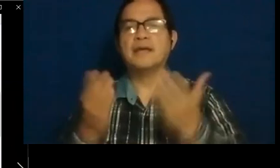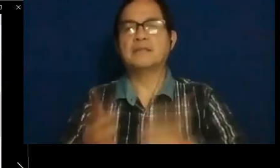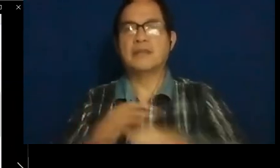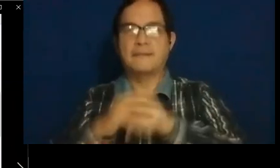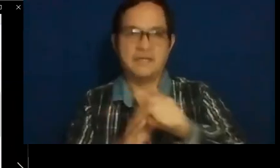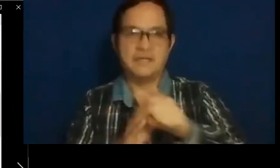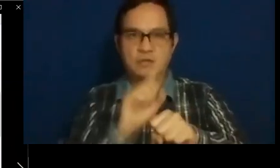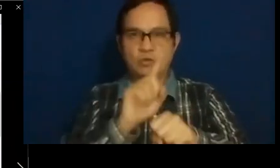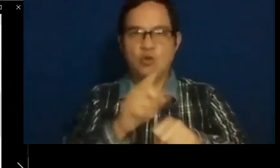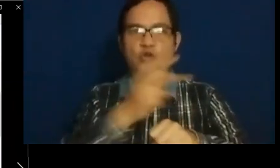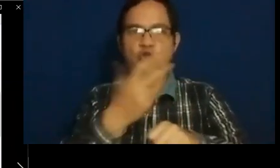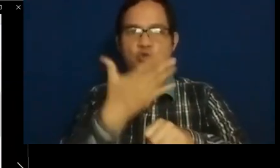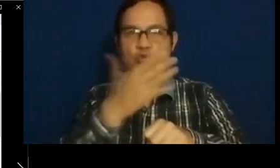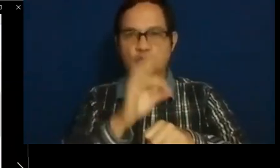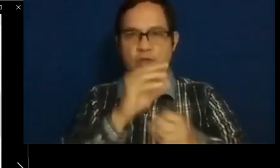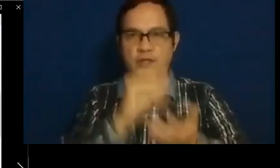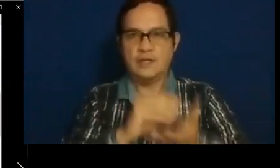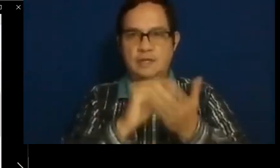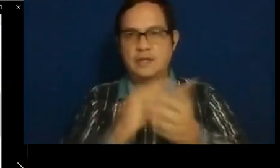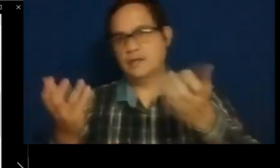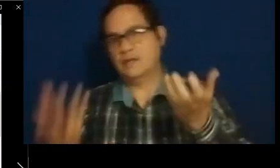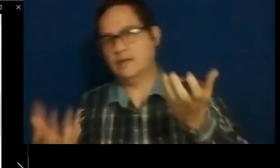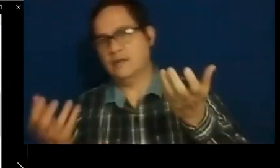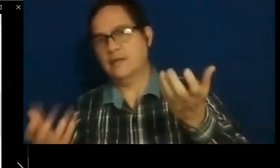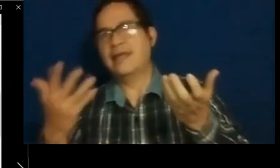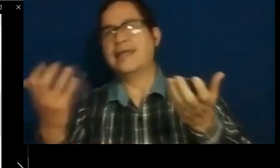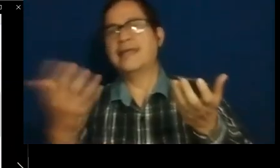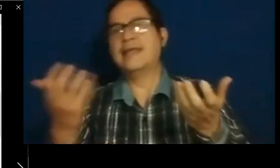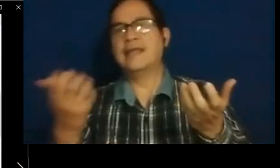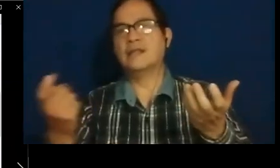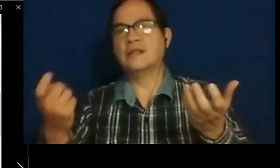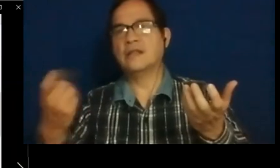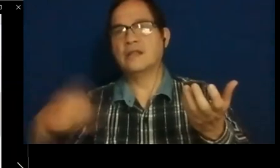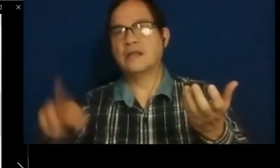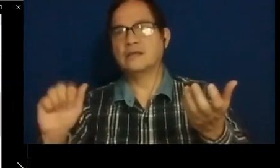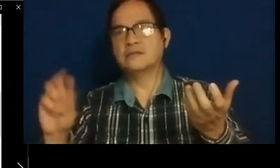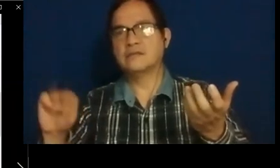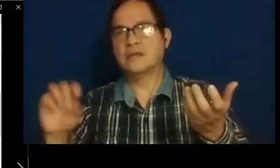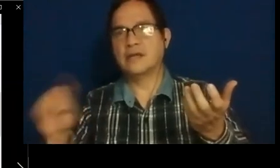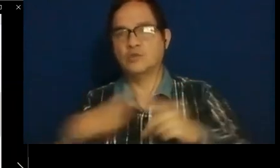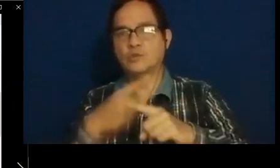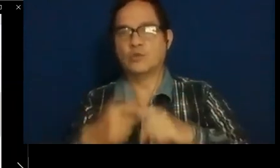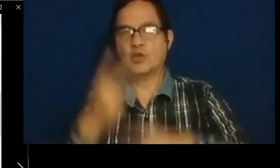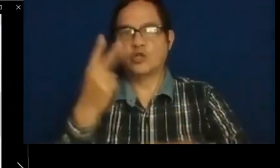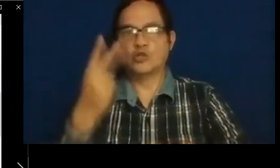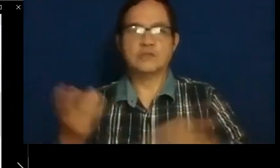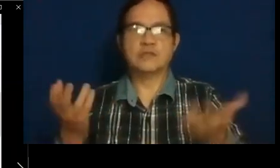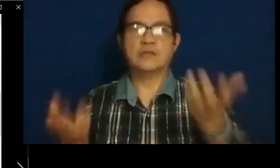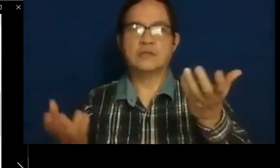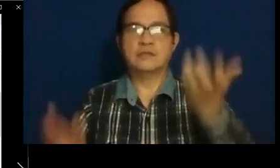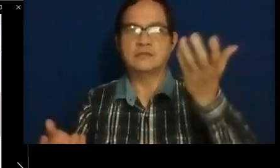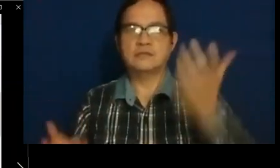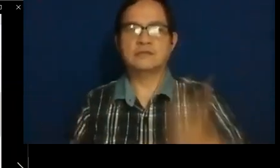de 250 gramos y la masa colgante de 500 gramos. El doble. Ok,